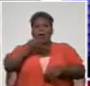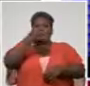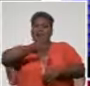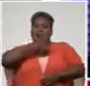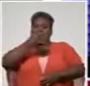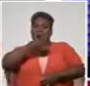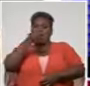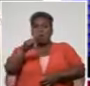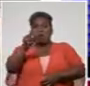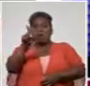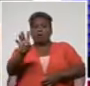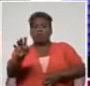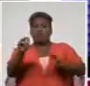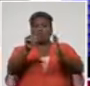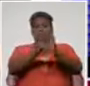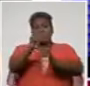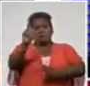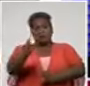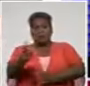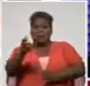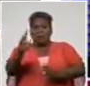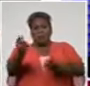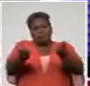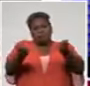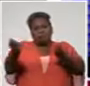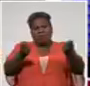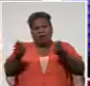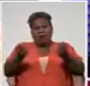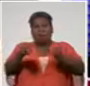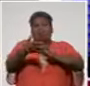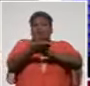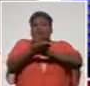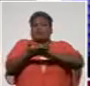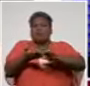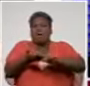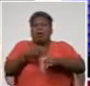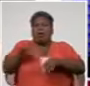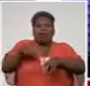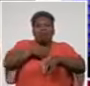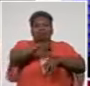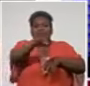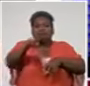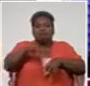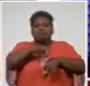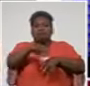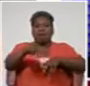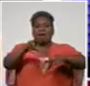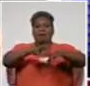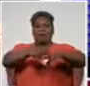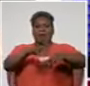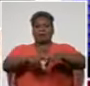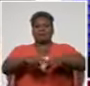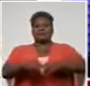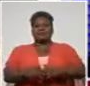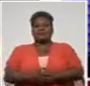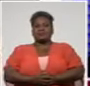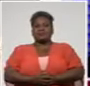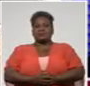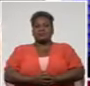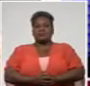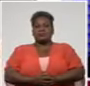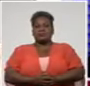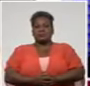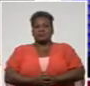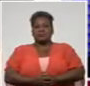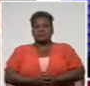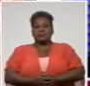lo que van a estar autorizados. Es decir, que hay también una disminución significativa en los vehículos estatales que se han autorizado a circular y